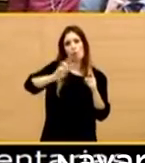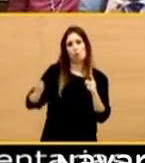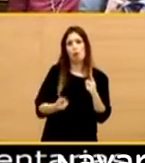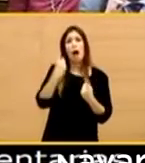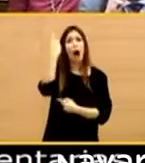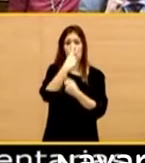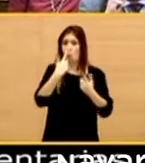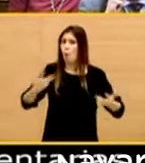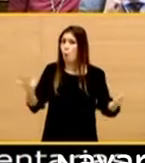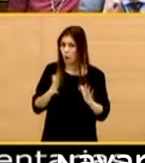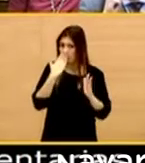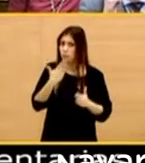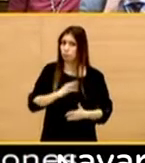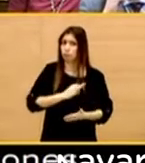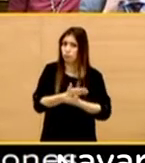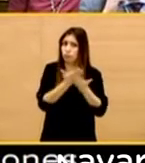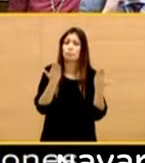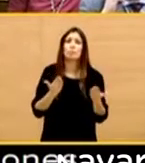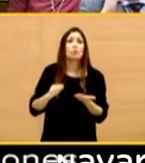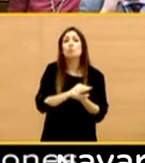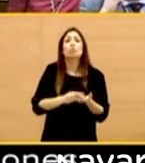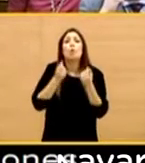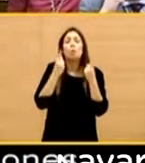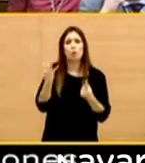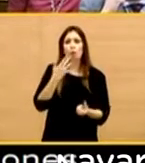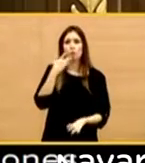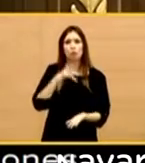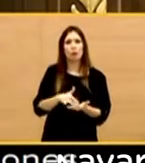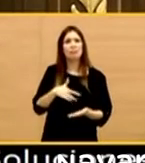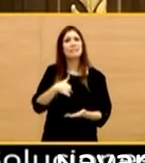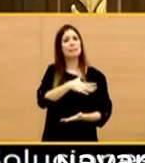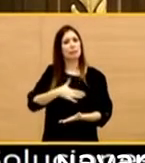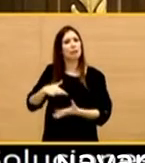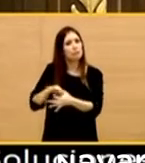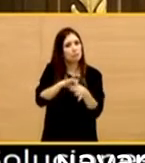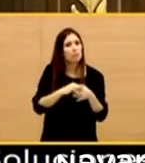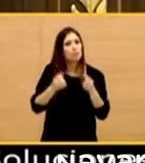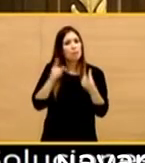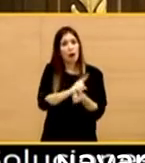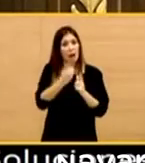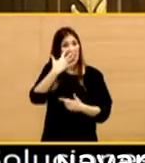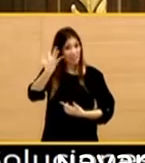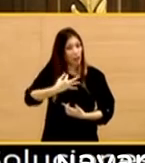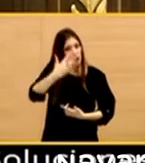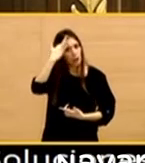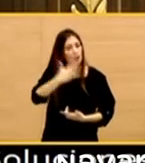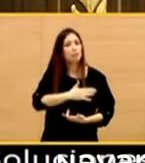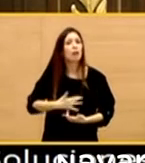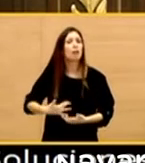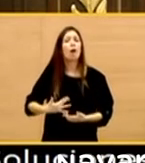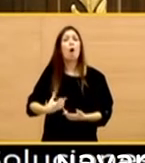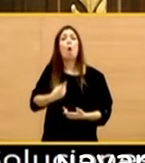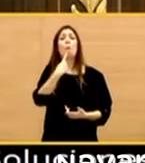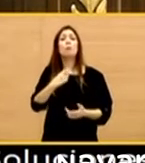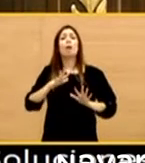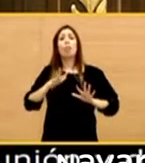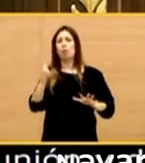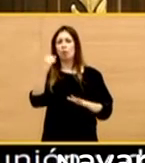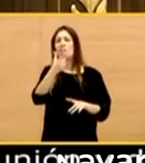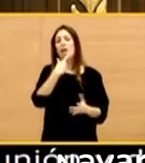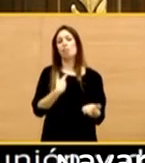señorías, soluciones en las que, cuando la voluntad de unión y de cambio es cierta, no cuesta encontrar un entendimiento.